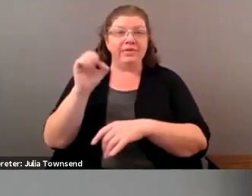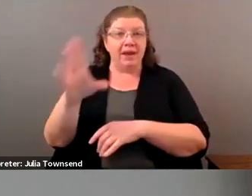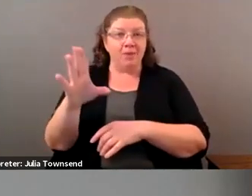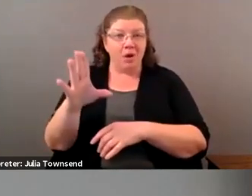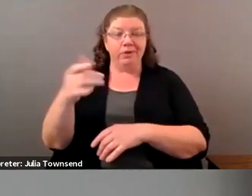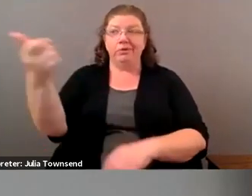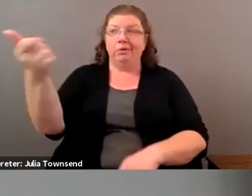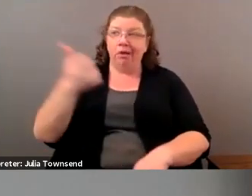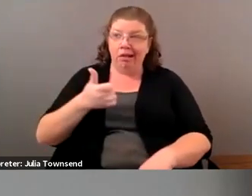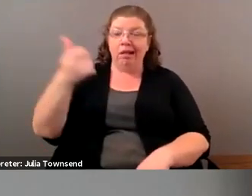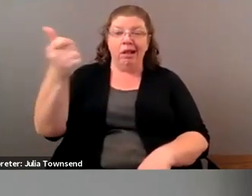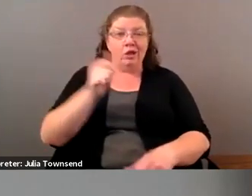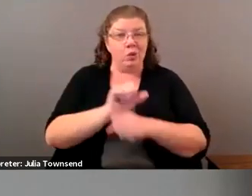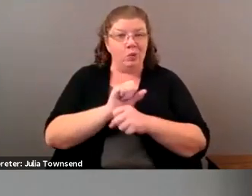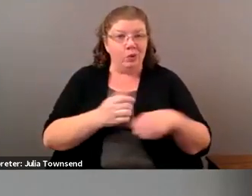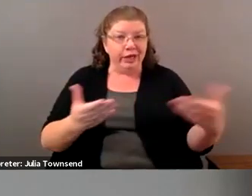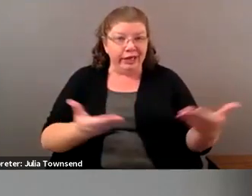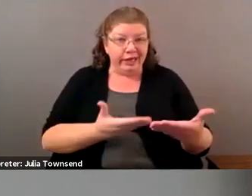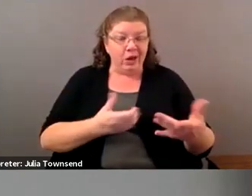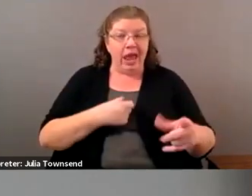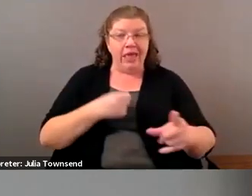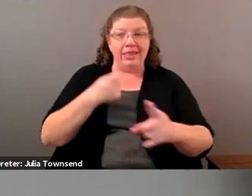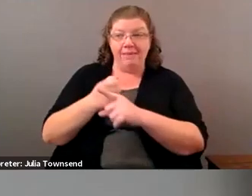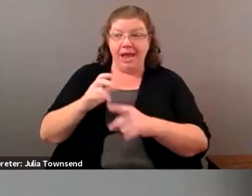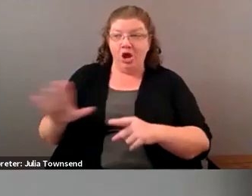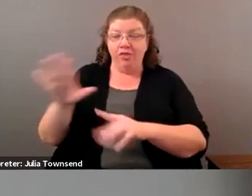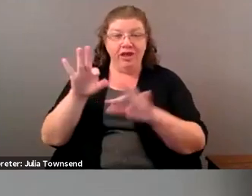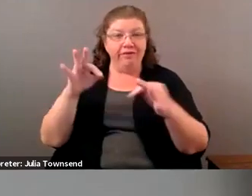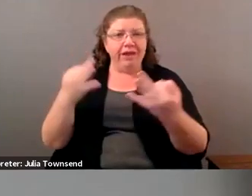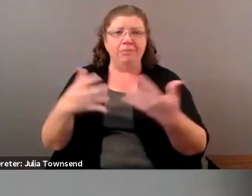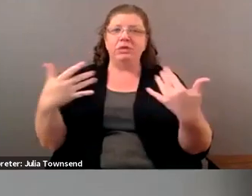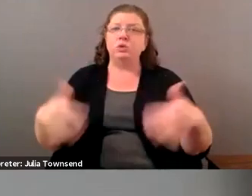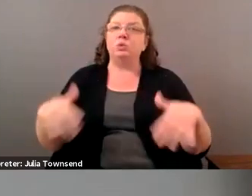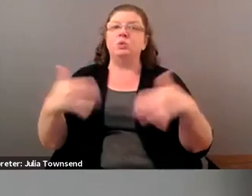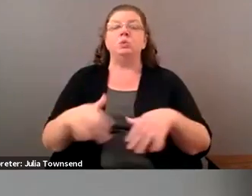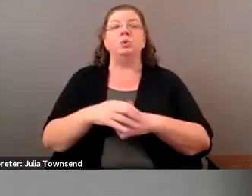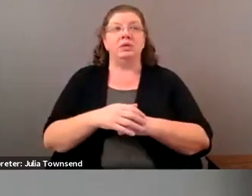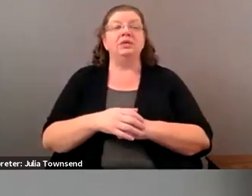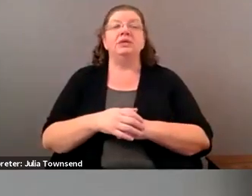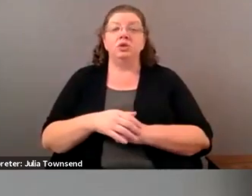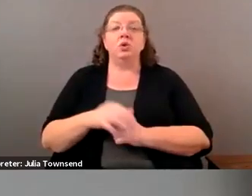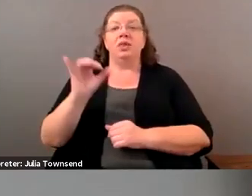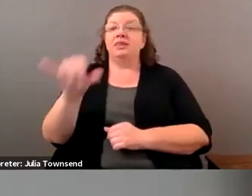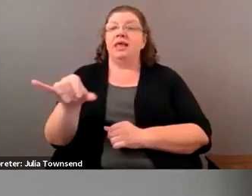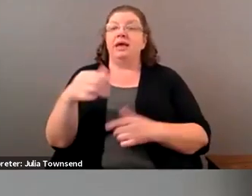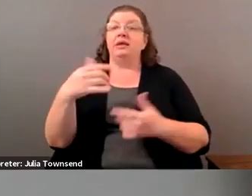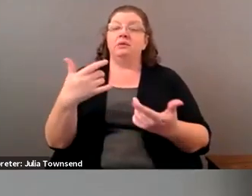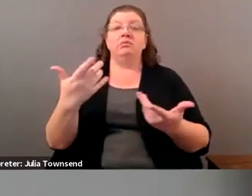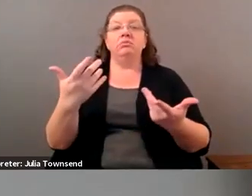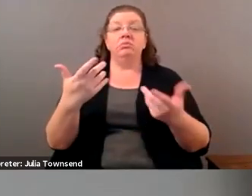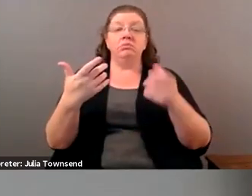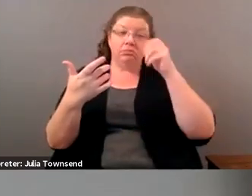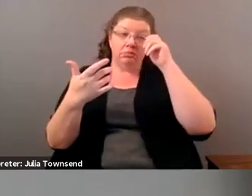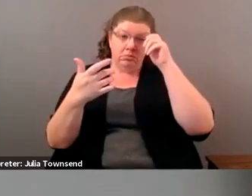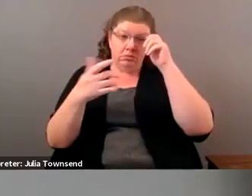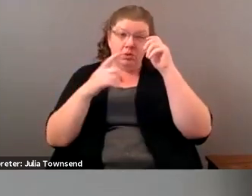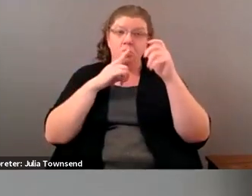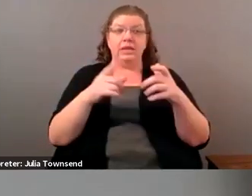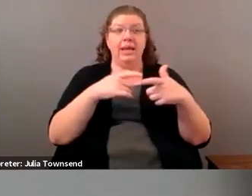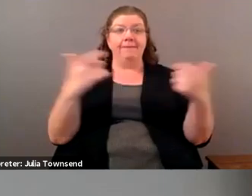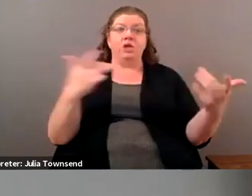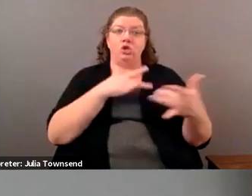y hay personas que quieren reducir ese tiempo en que ellos viajan de su hogar al trabajo el impacto que esto tiene en sus